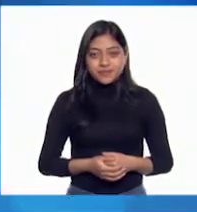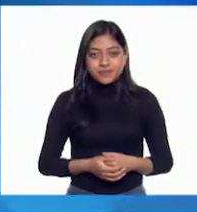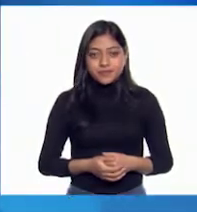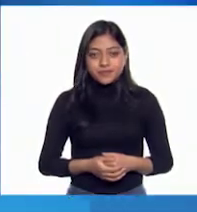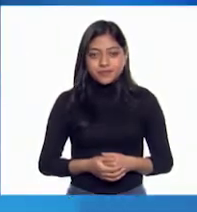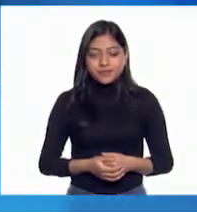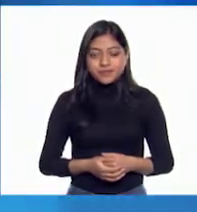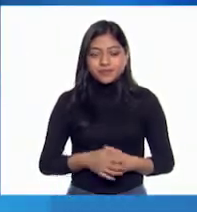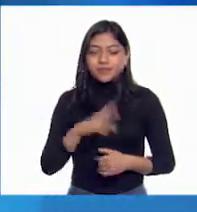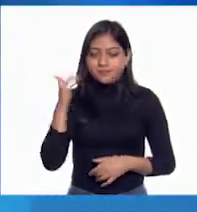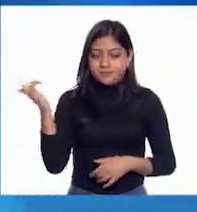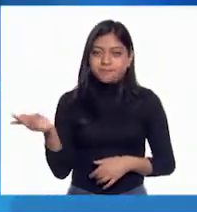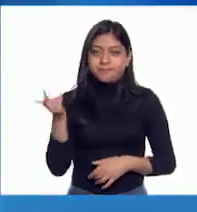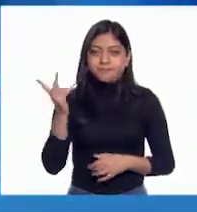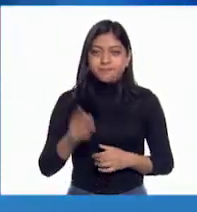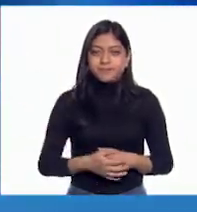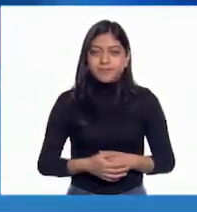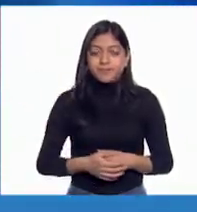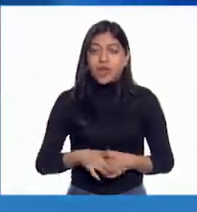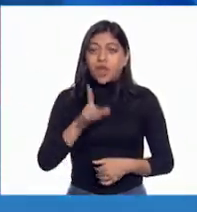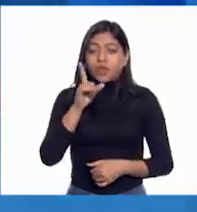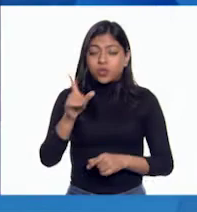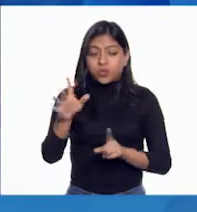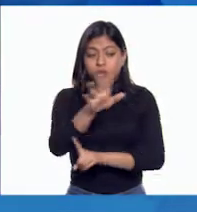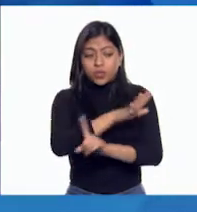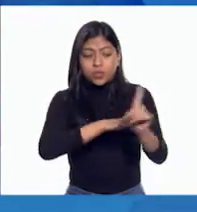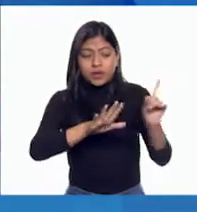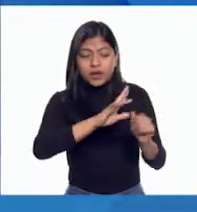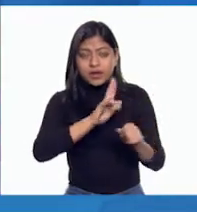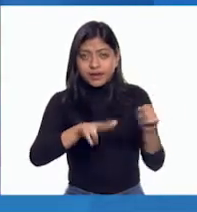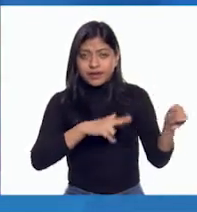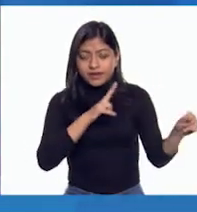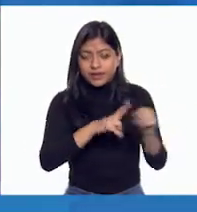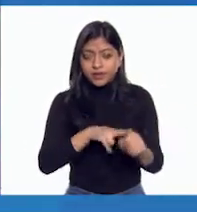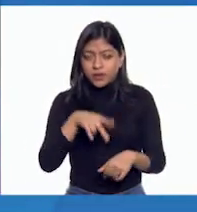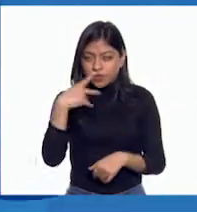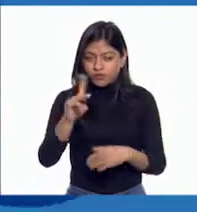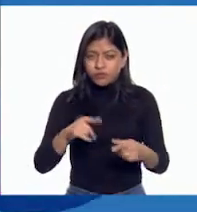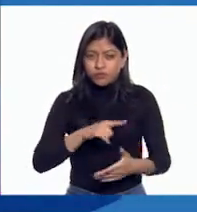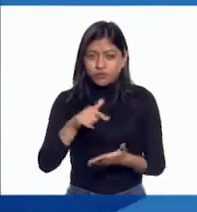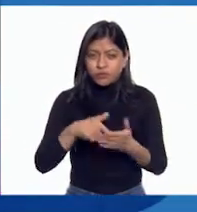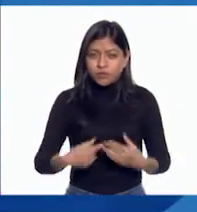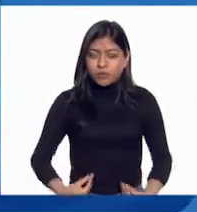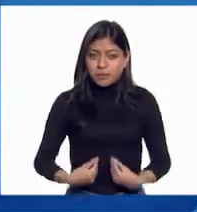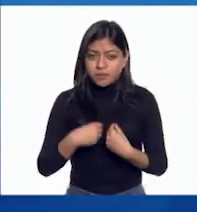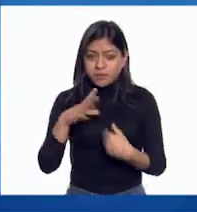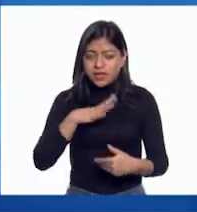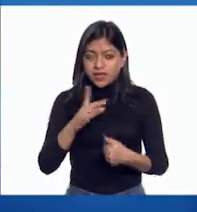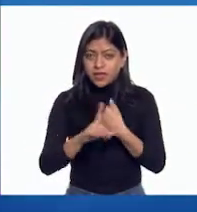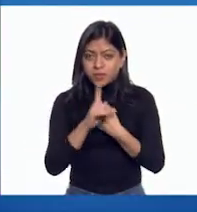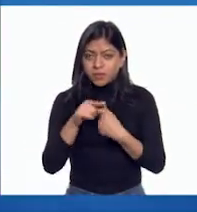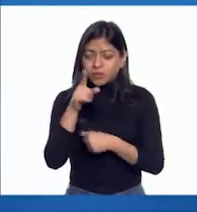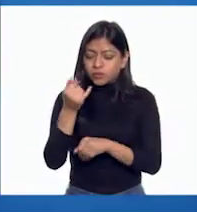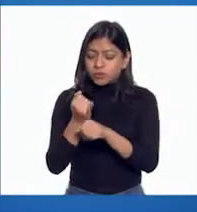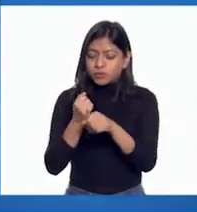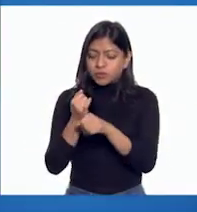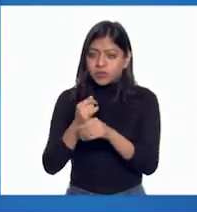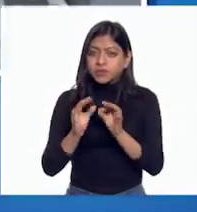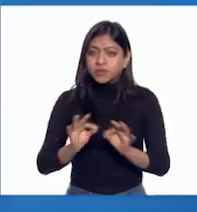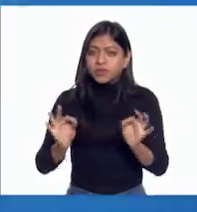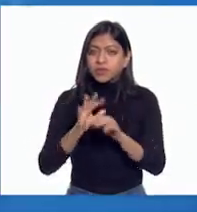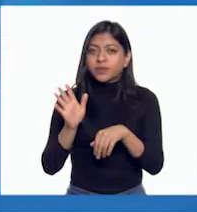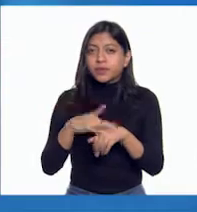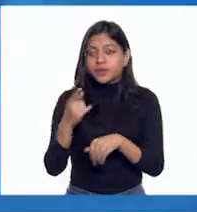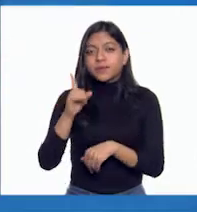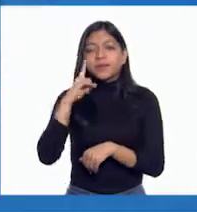¿Por qué es importante informarse de los problemas ambientales de tu localidad? Para tratar de solucionar el problema lo más pronto